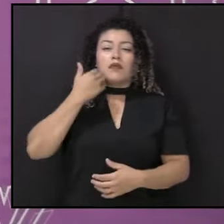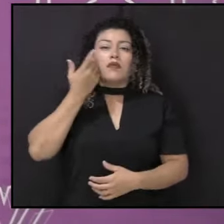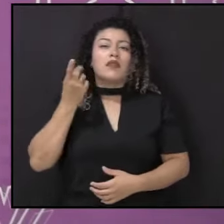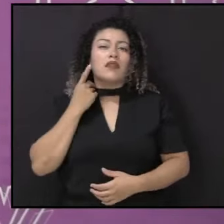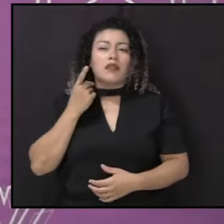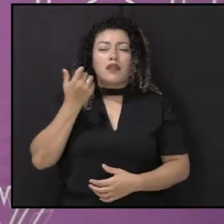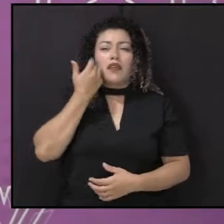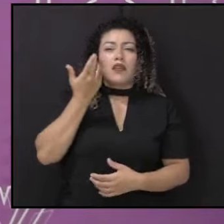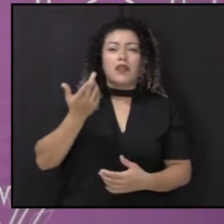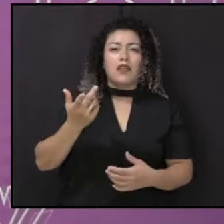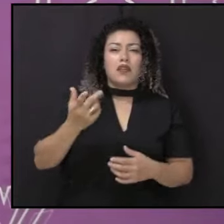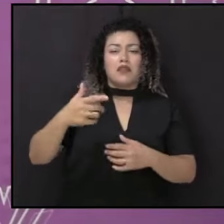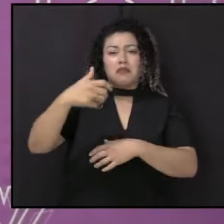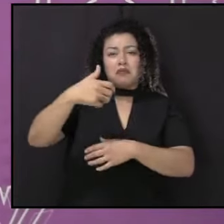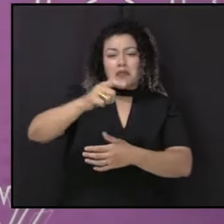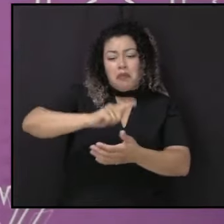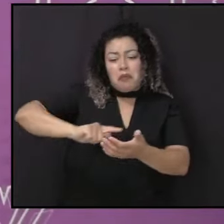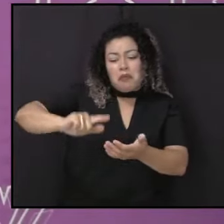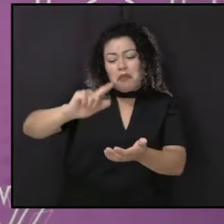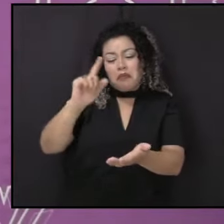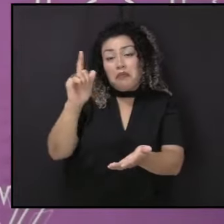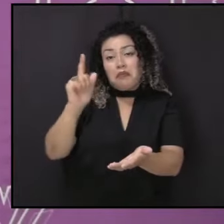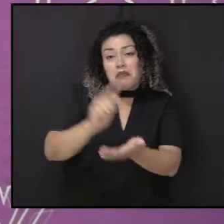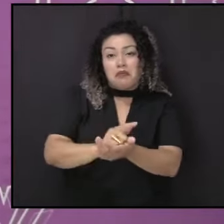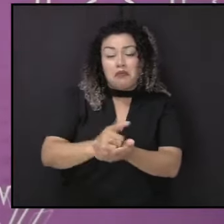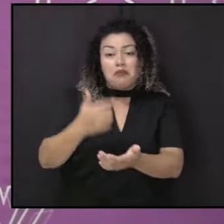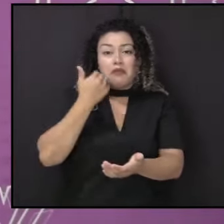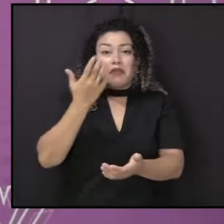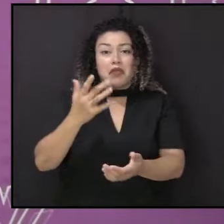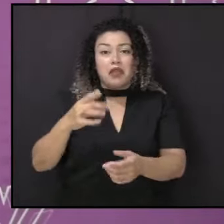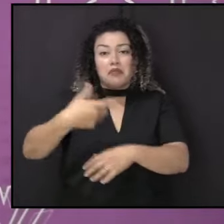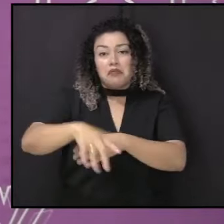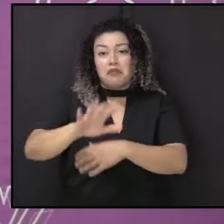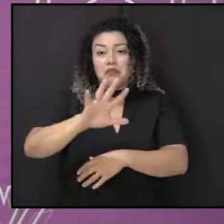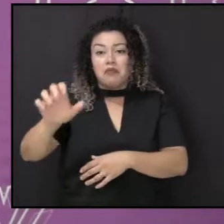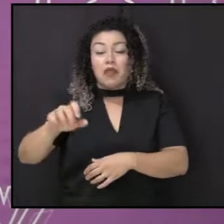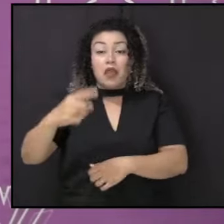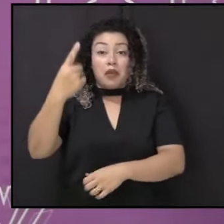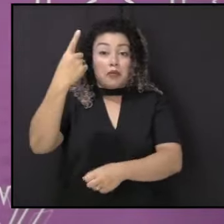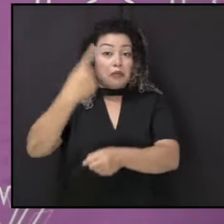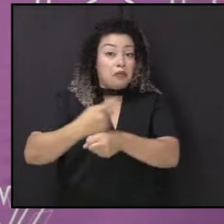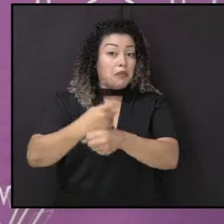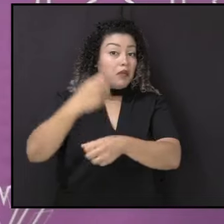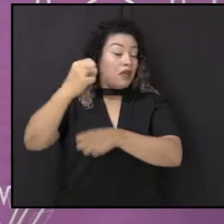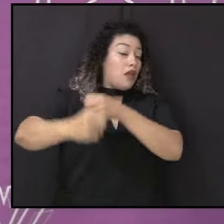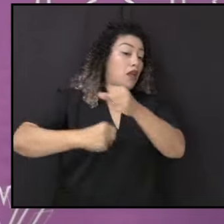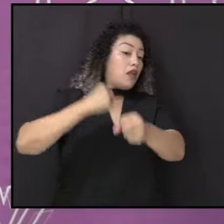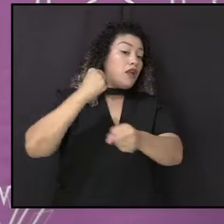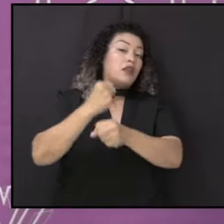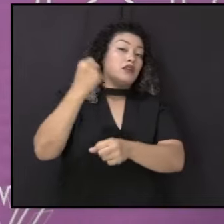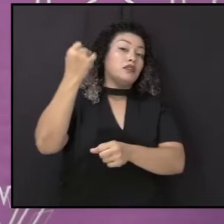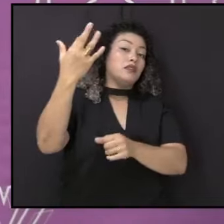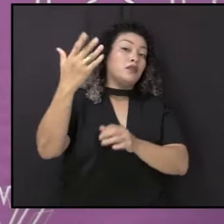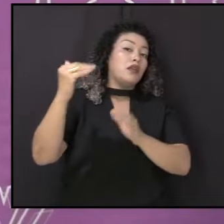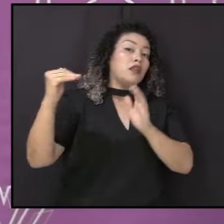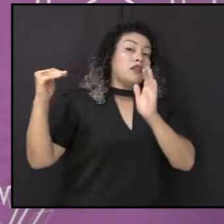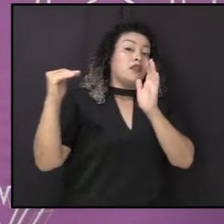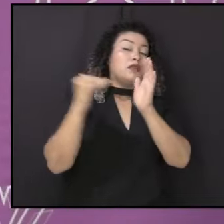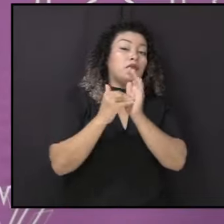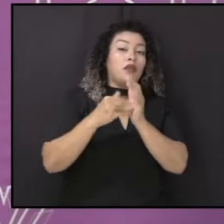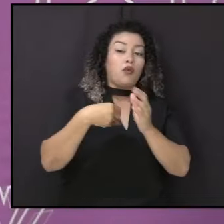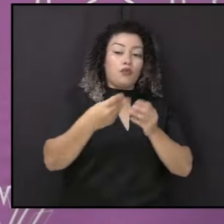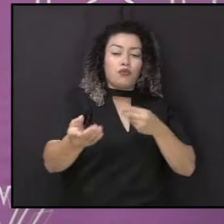el Plan 500, donde en el primer año como gobernador de Veracruz va a ofrecer 50,000 pesos a más de